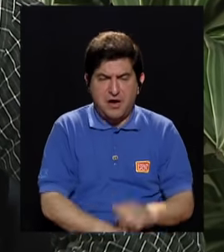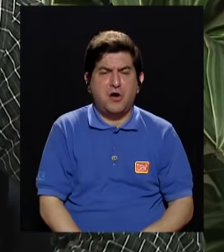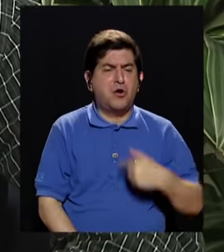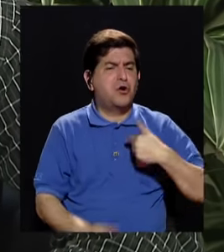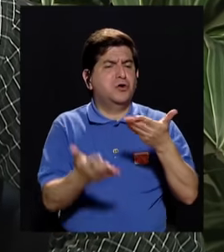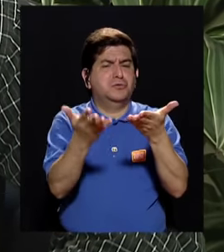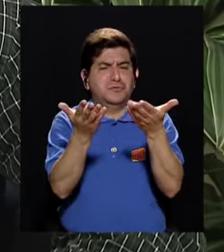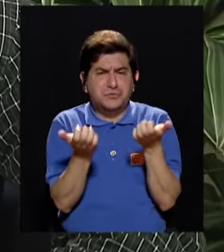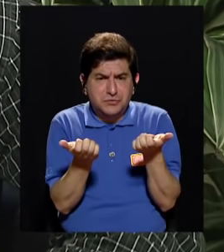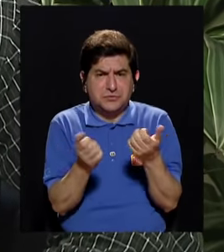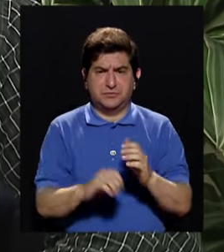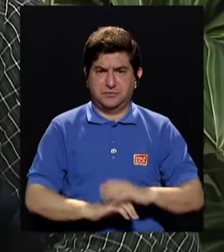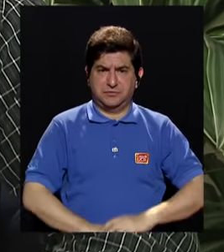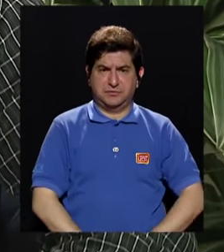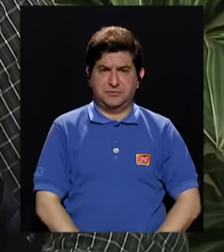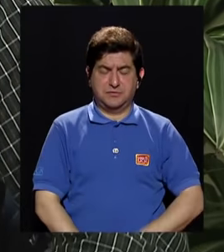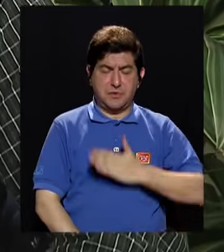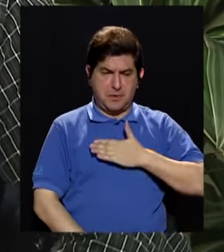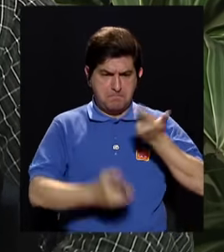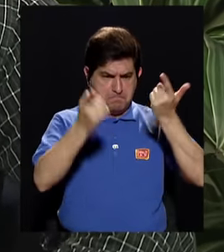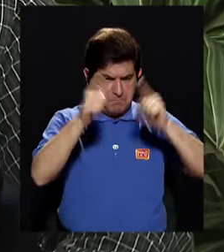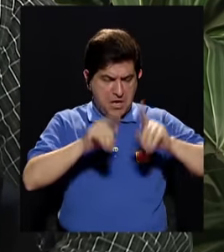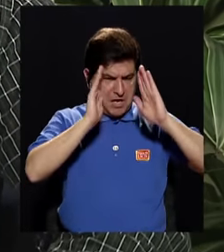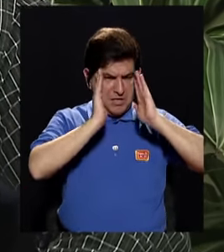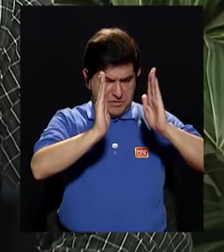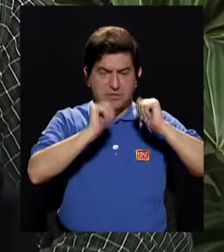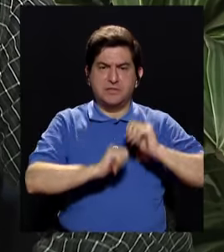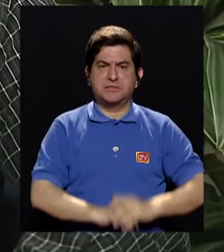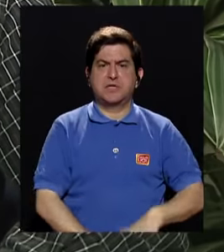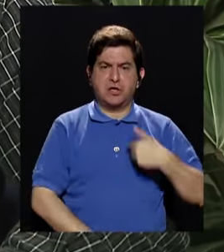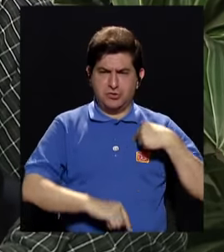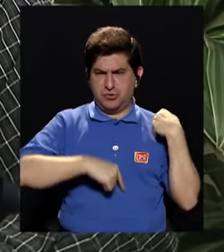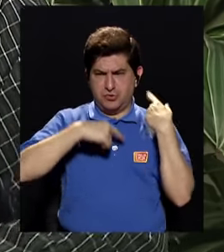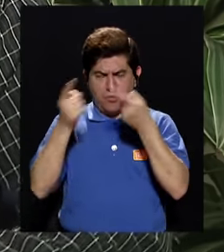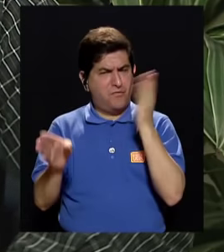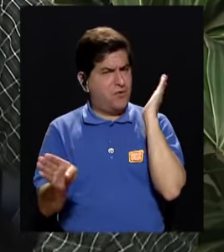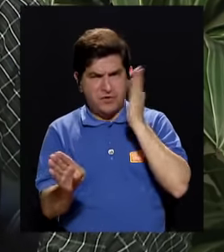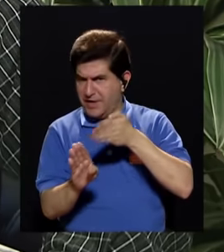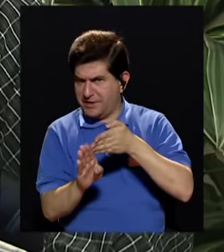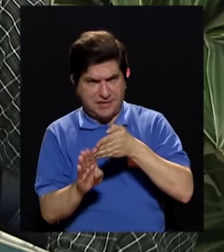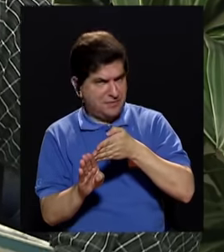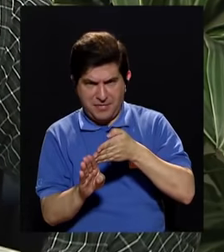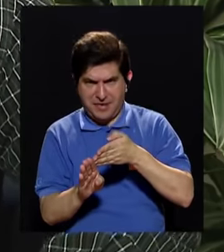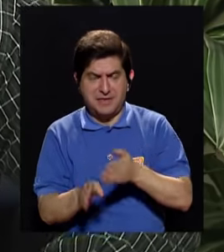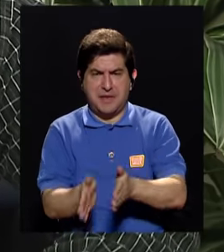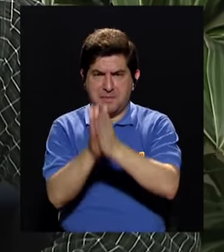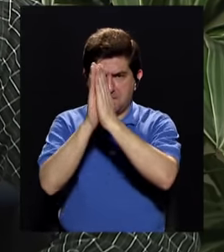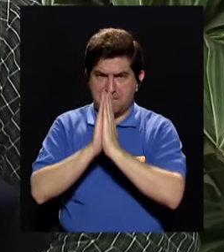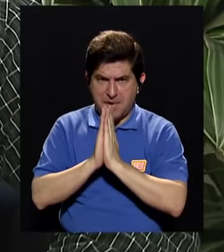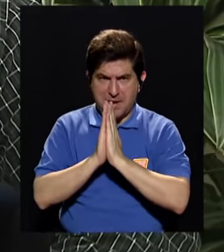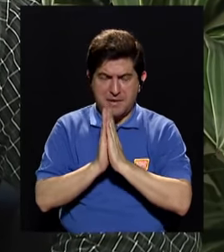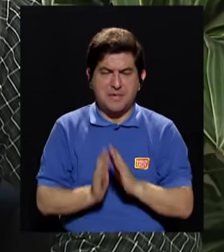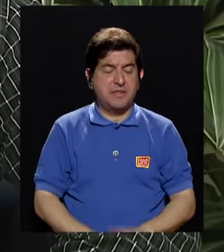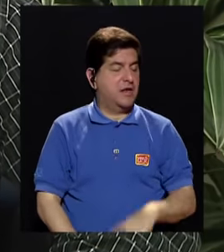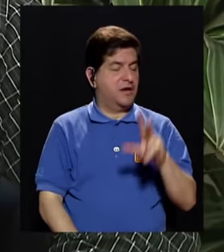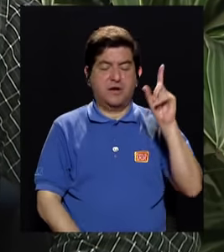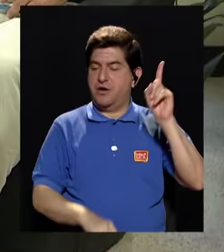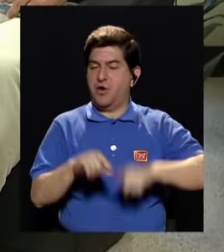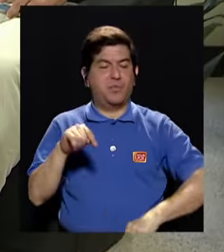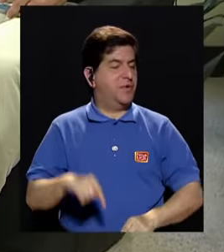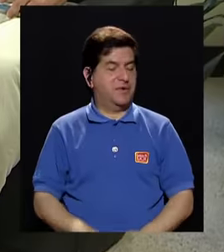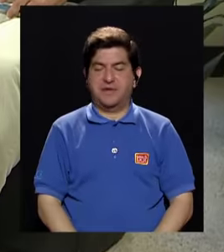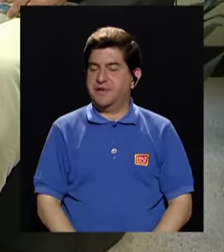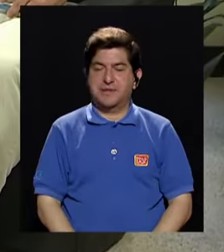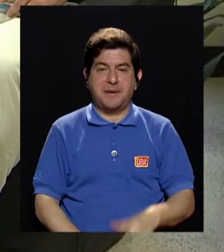y yo quiero que que mi caso sea atendido voy no puede ir directamente y solicitar el no puede ir